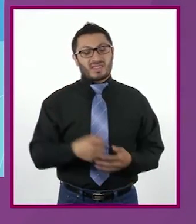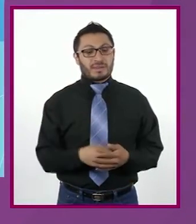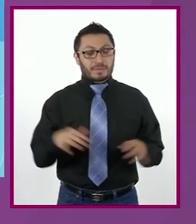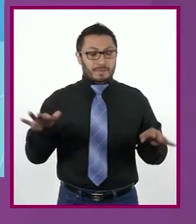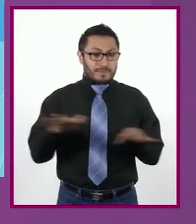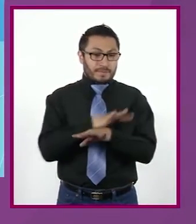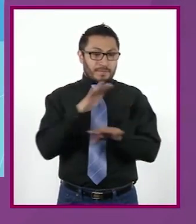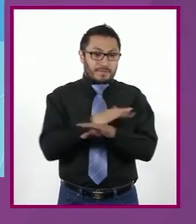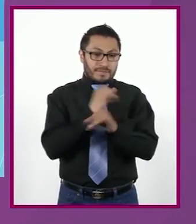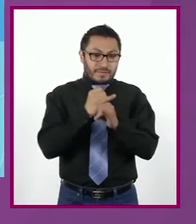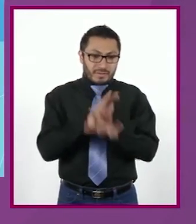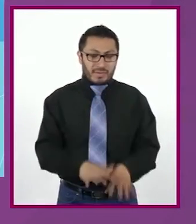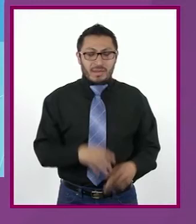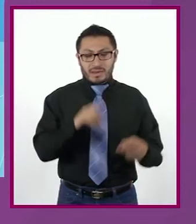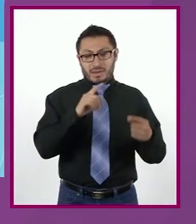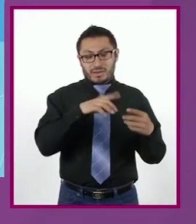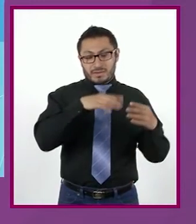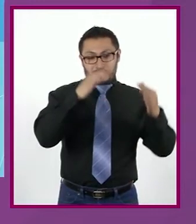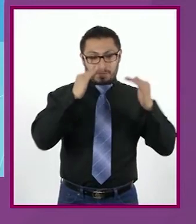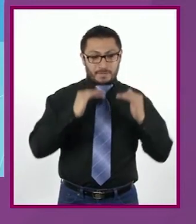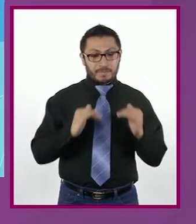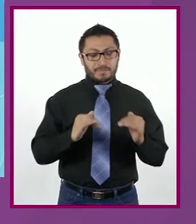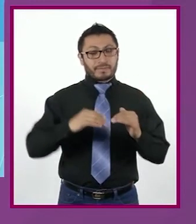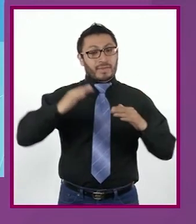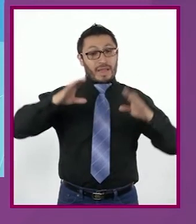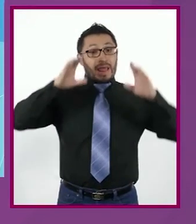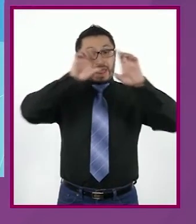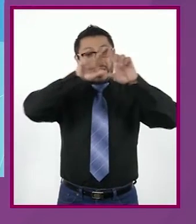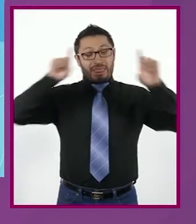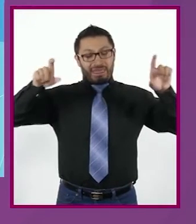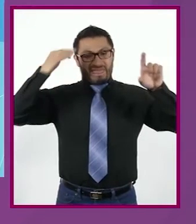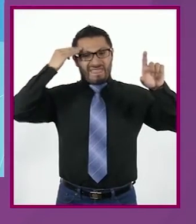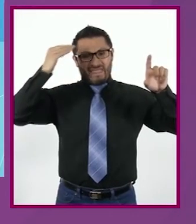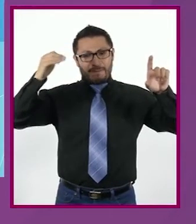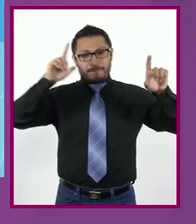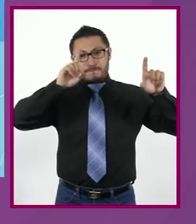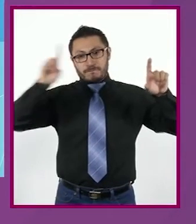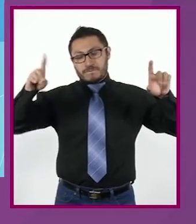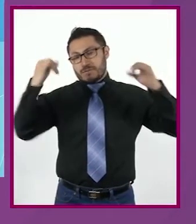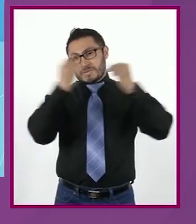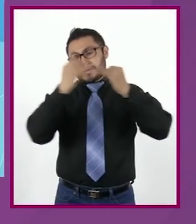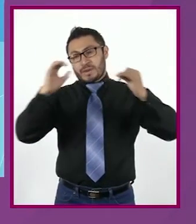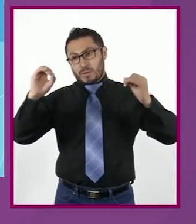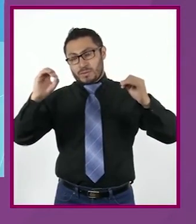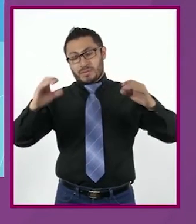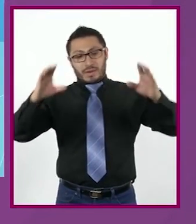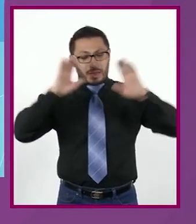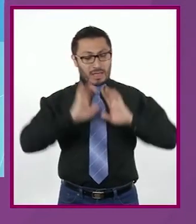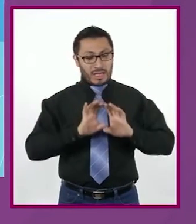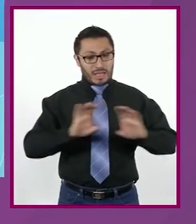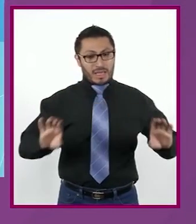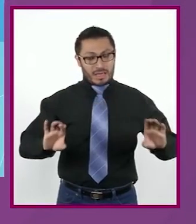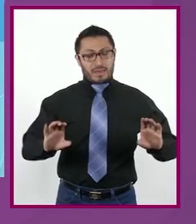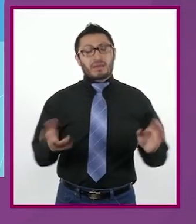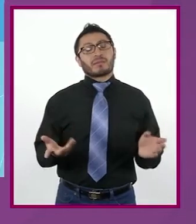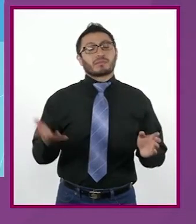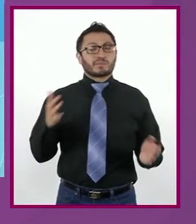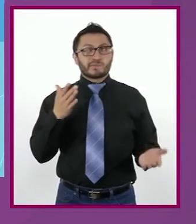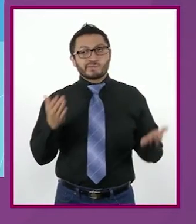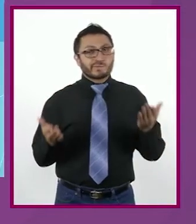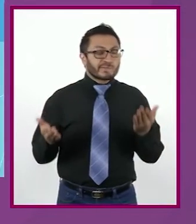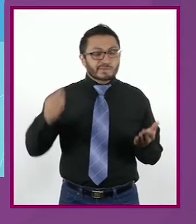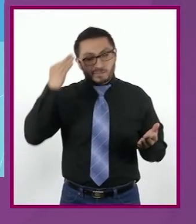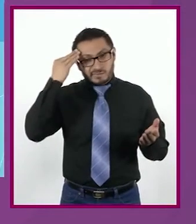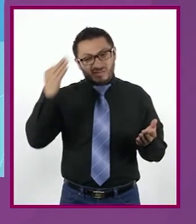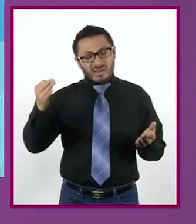Sustituimos datos para el segundo punto, ya que en el primero el tiempo y la distancia son igual a cero. Es decir, que calculamos nuestro